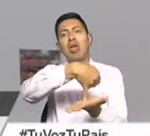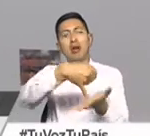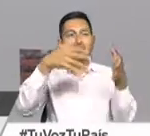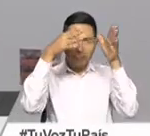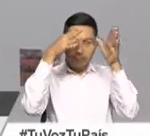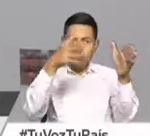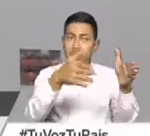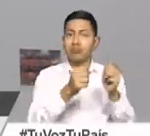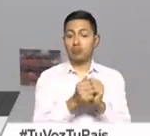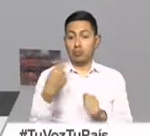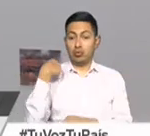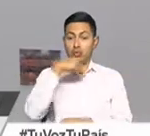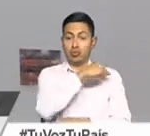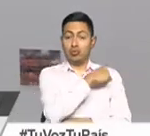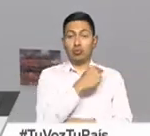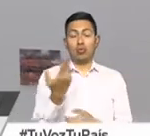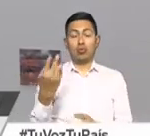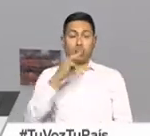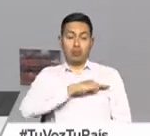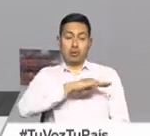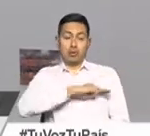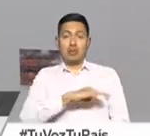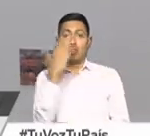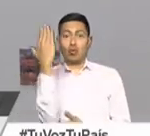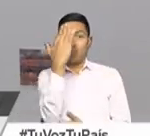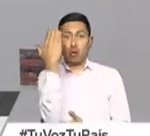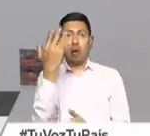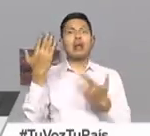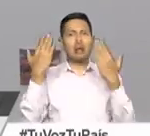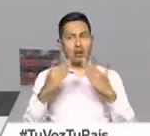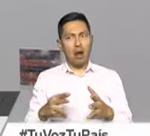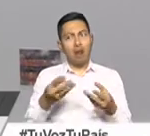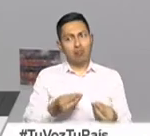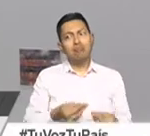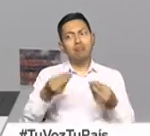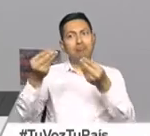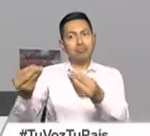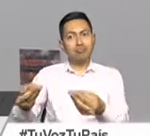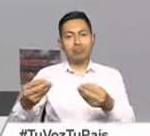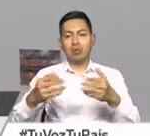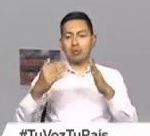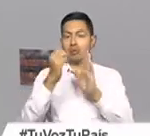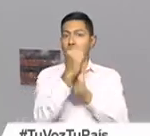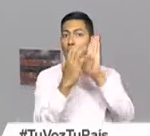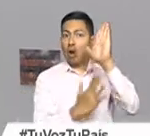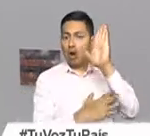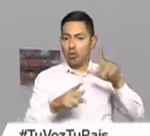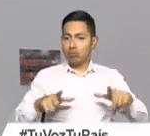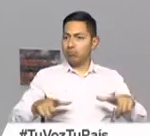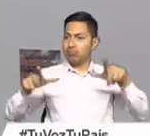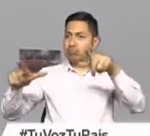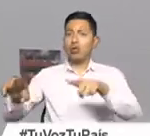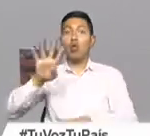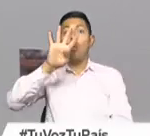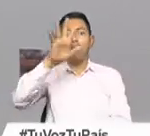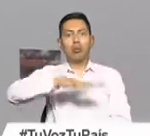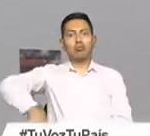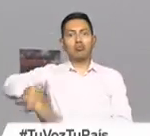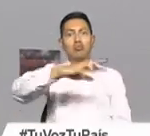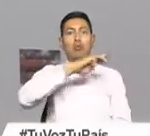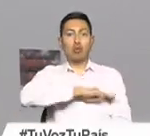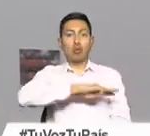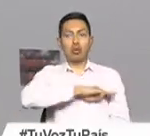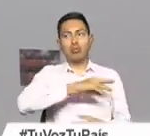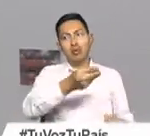municipio de Tulcán ya hemos hecho la primera entrega con los planos de 4 hectáreas 100% municipales y con todos los